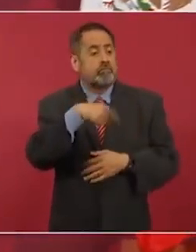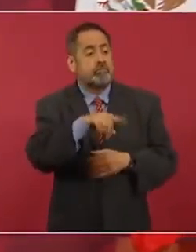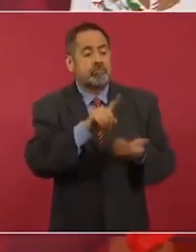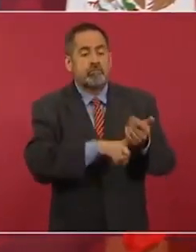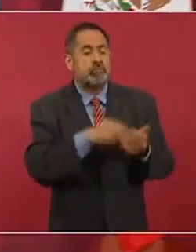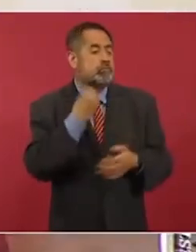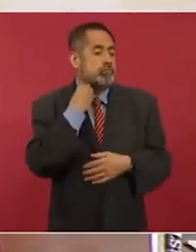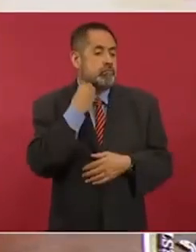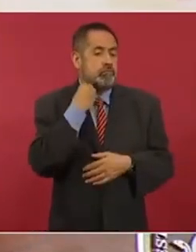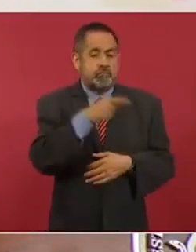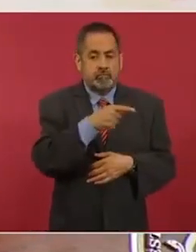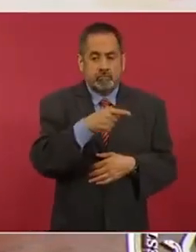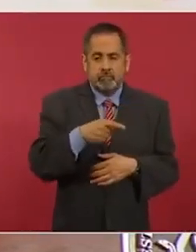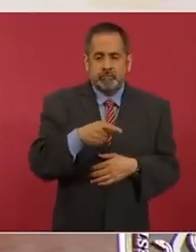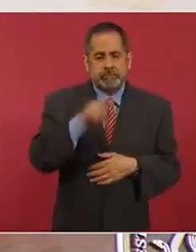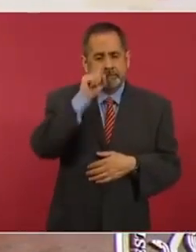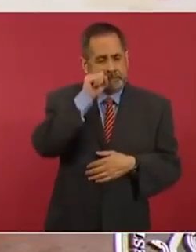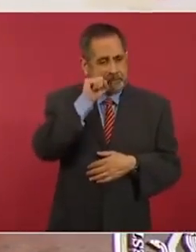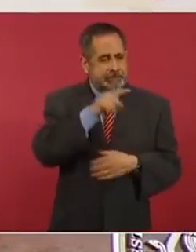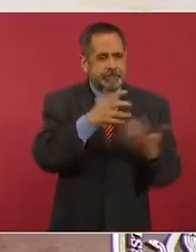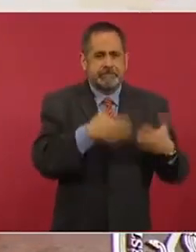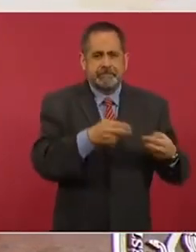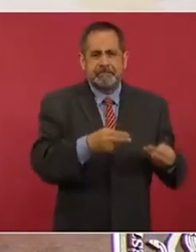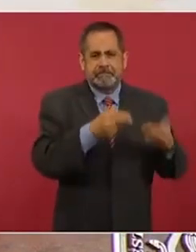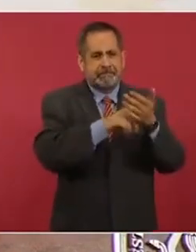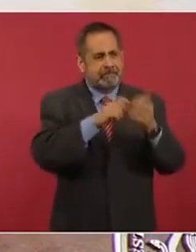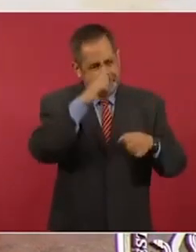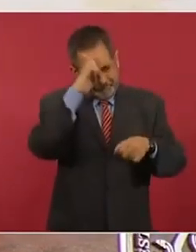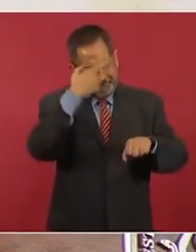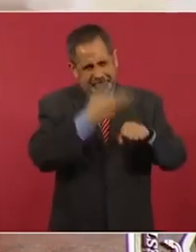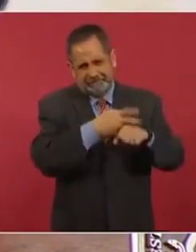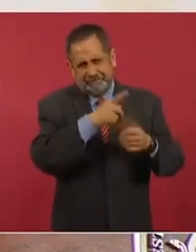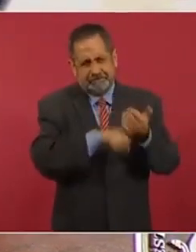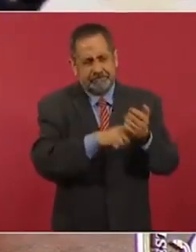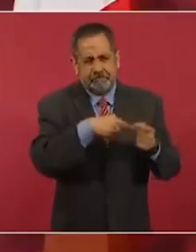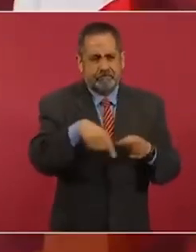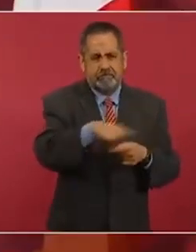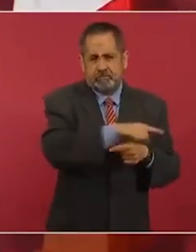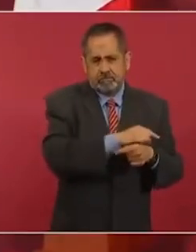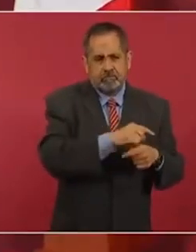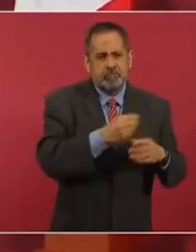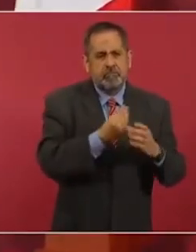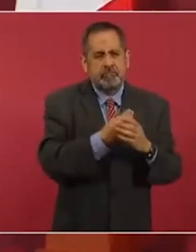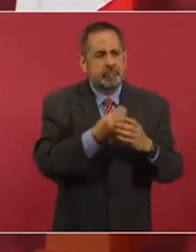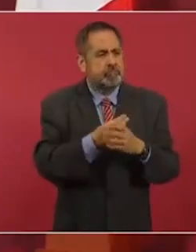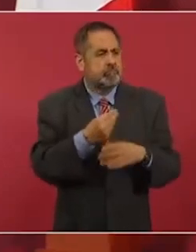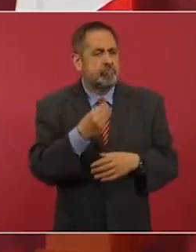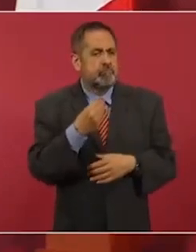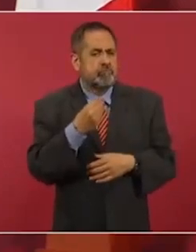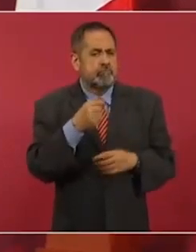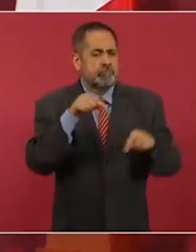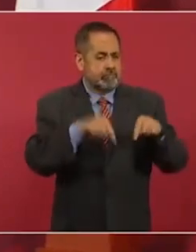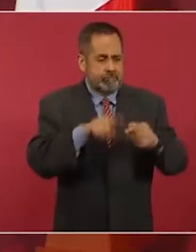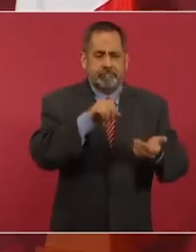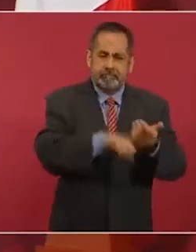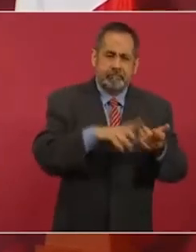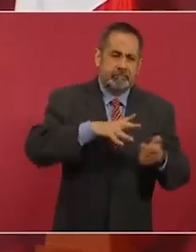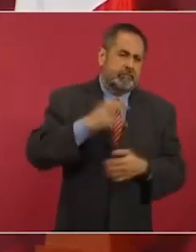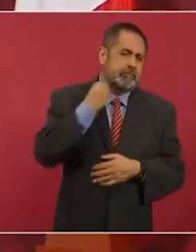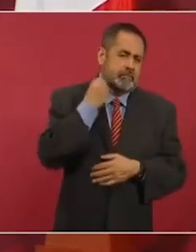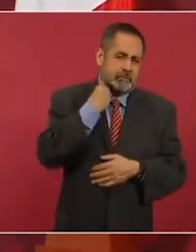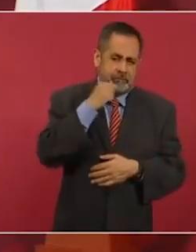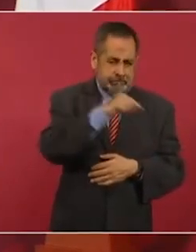también son empresas extranjeras y suele pasar que tienen aquí abogados